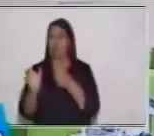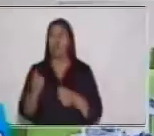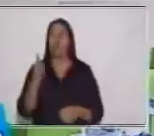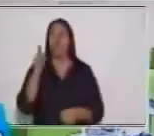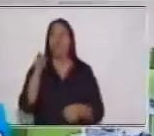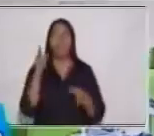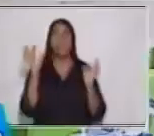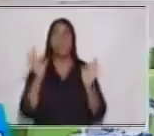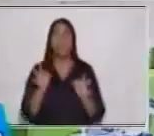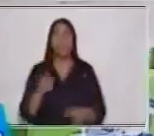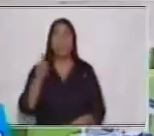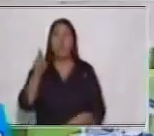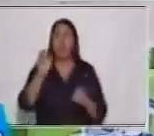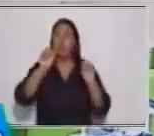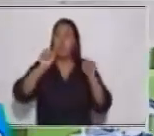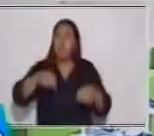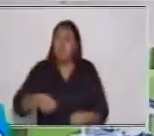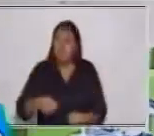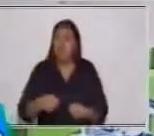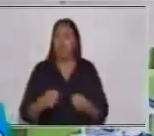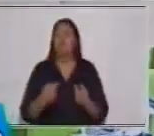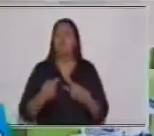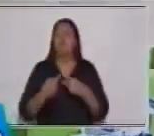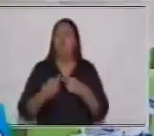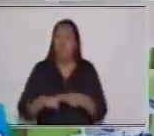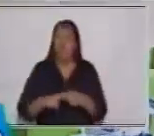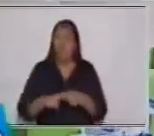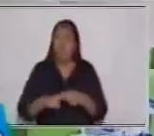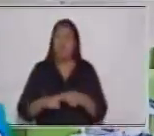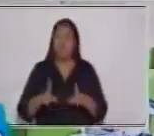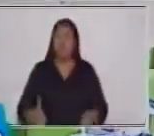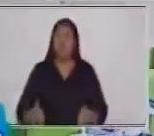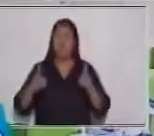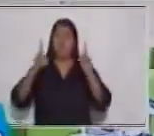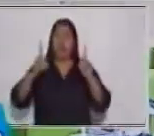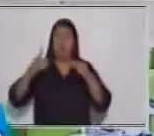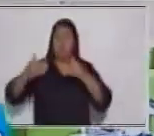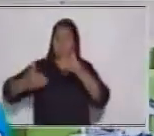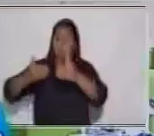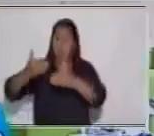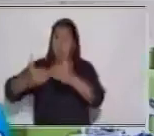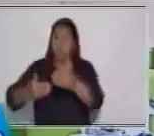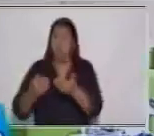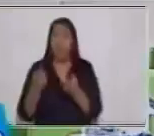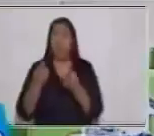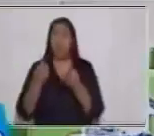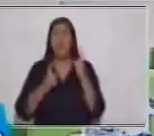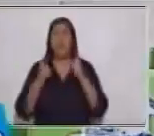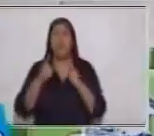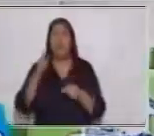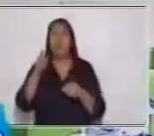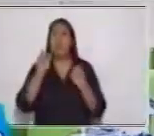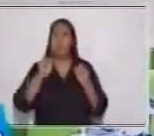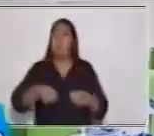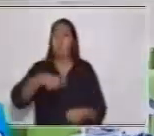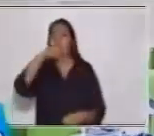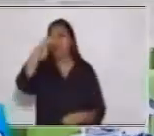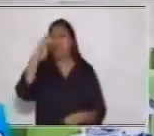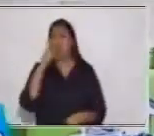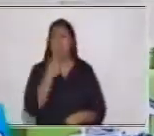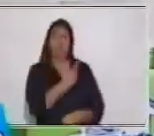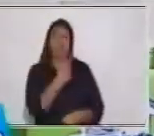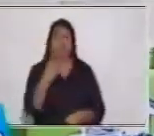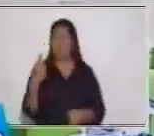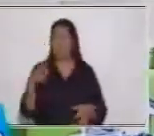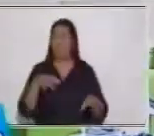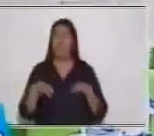y empezar a desarrollar los procesos en los cuales vas a ir trabajando cada una de las actividades.